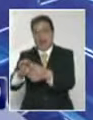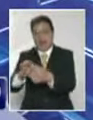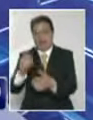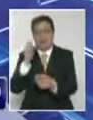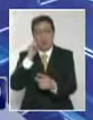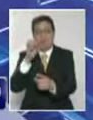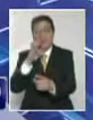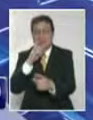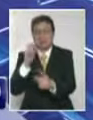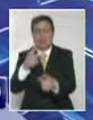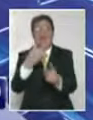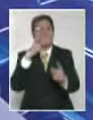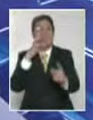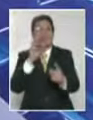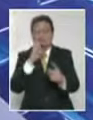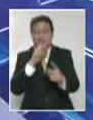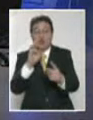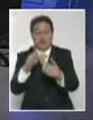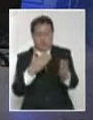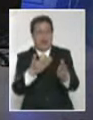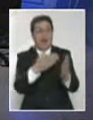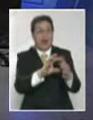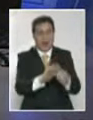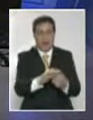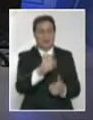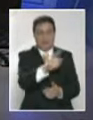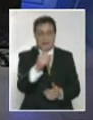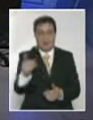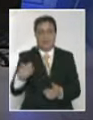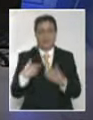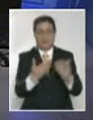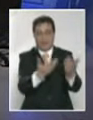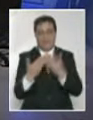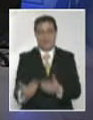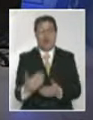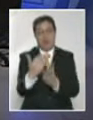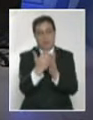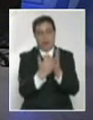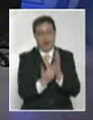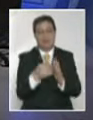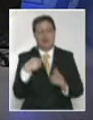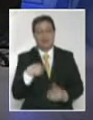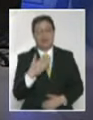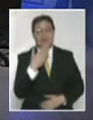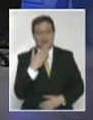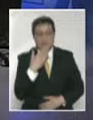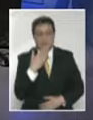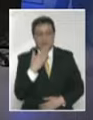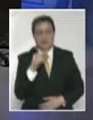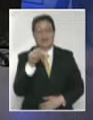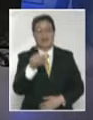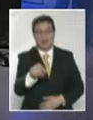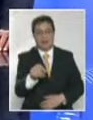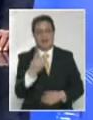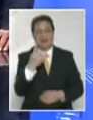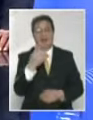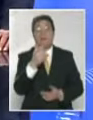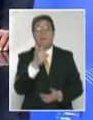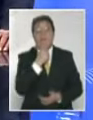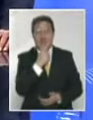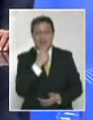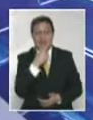quiero agradecerle a Víctor Pérez Cotapo, quiero agradecerle a su gente, Richard, por haber estado en este programa, también un poco ilustrando lo que fue también ese